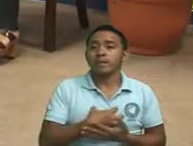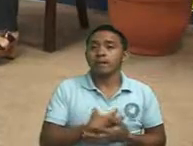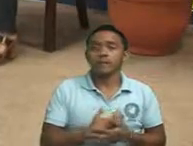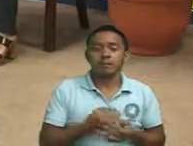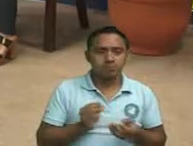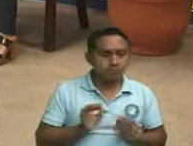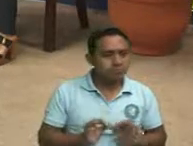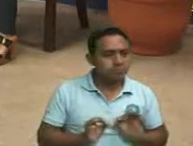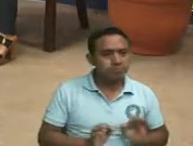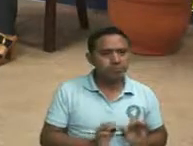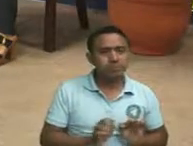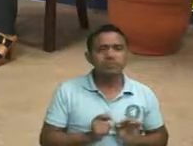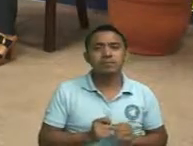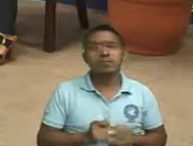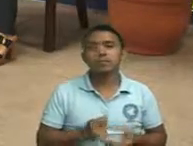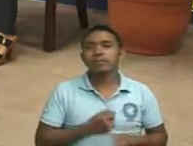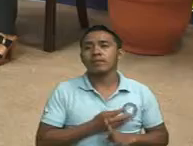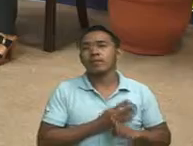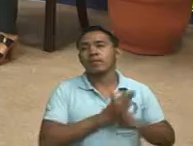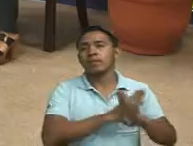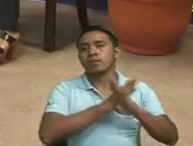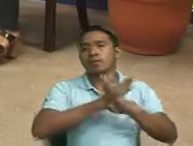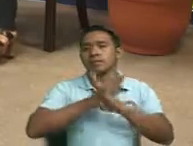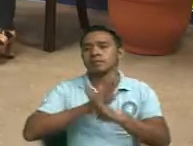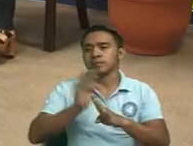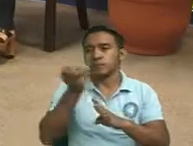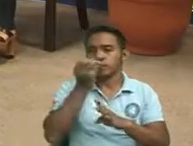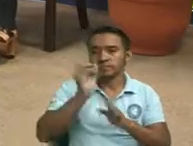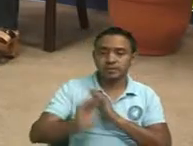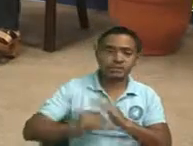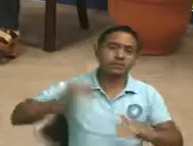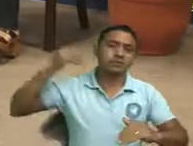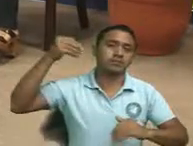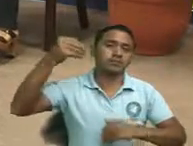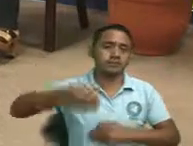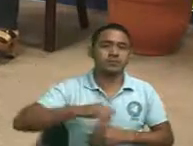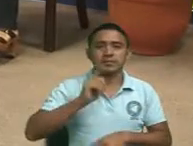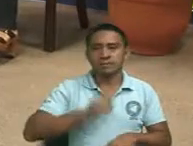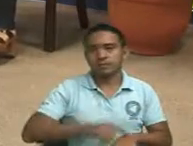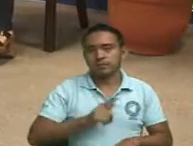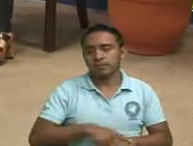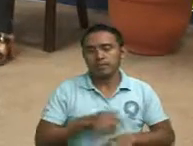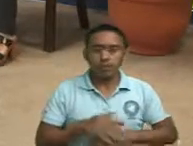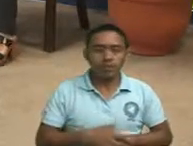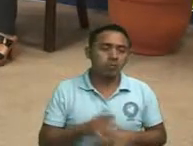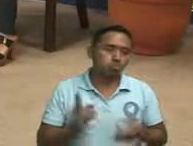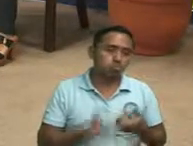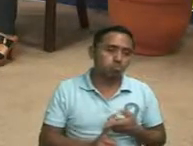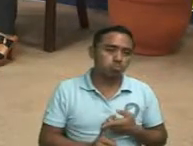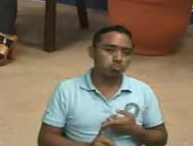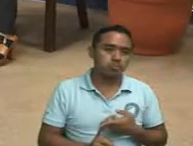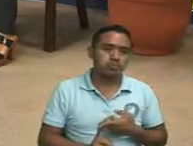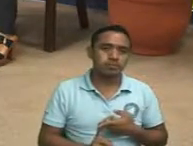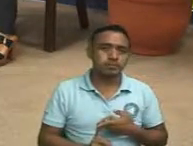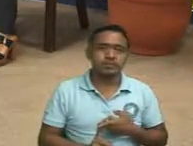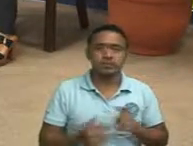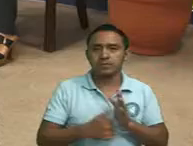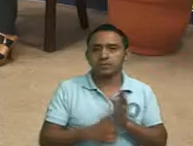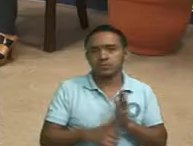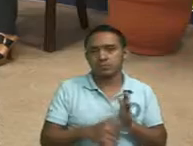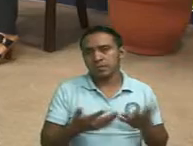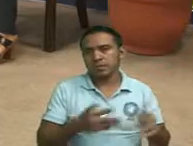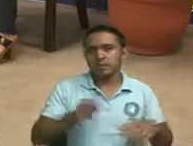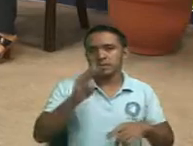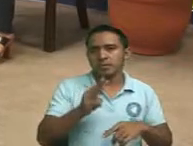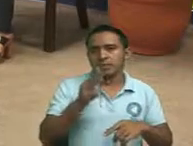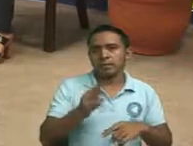poquito lleno y evitar el exceso de comida en el siguiente tiempo. Por ejemplo, una merienda en la tarde, tipo 3 de